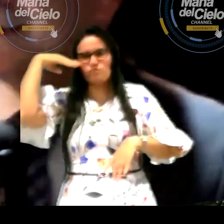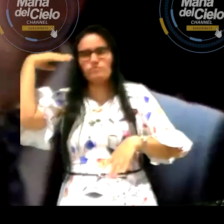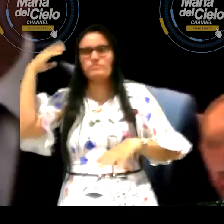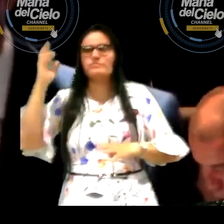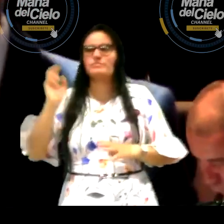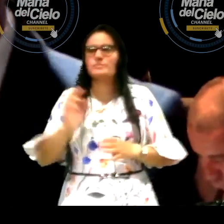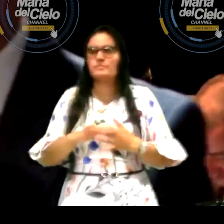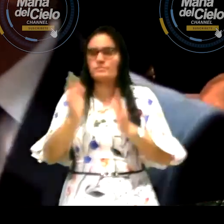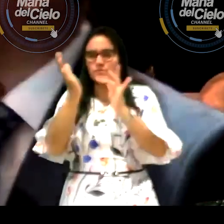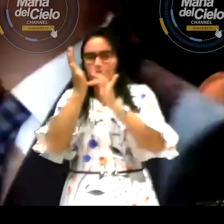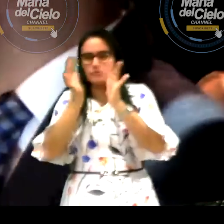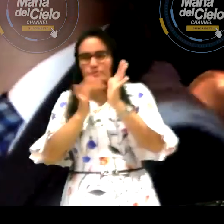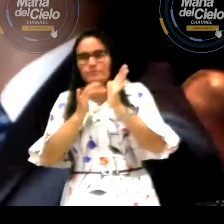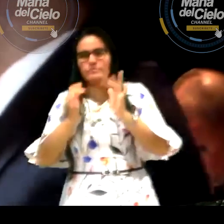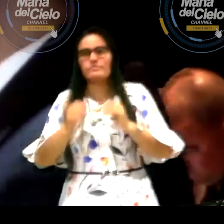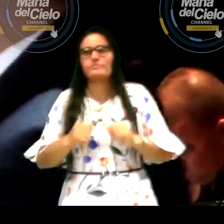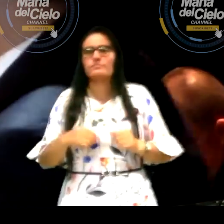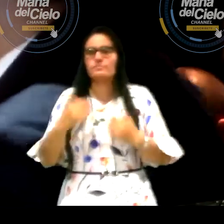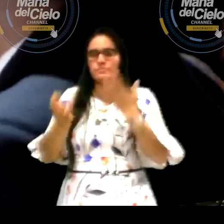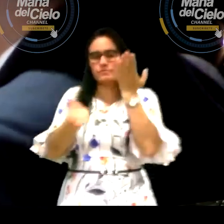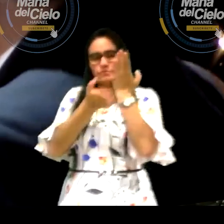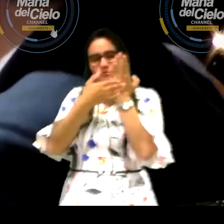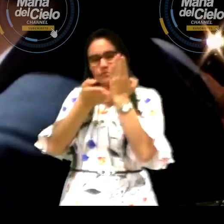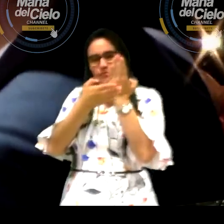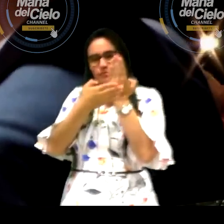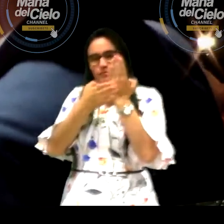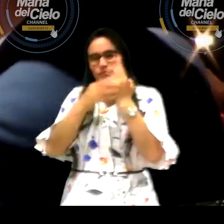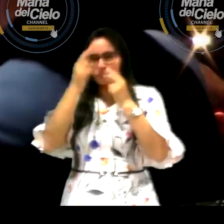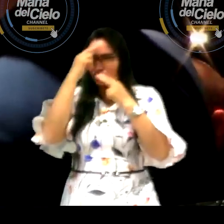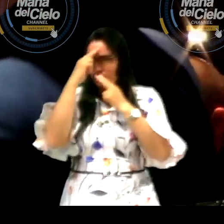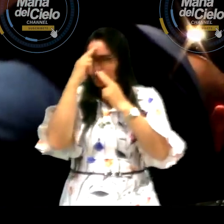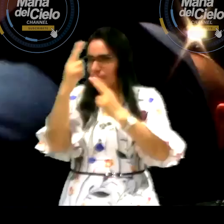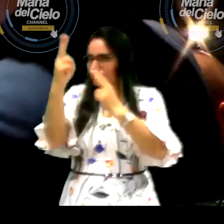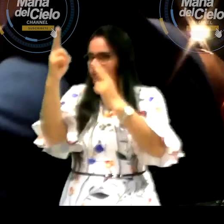Jesús le pega el regañito a ella: no te he dicho.